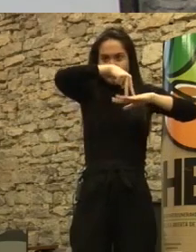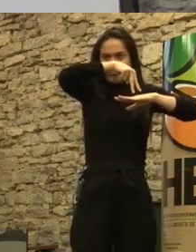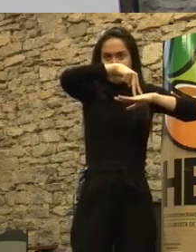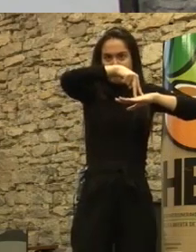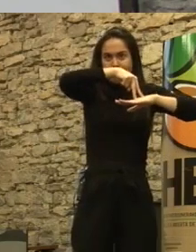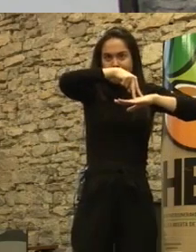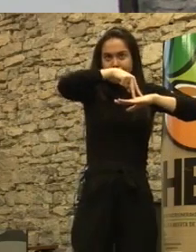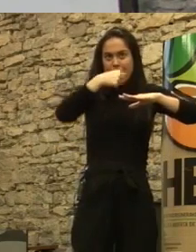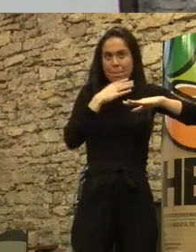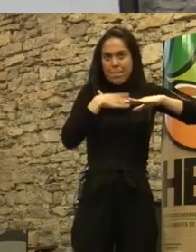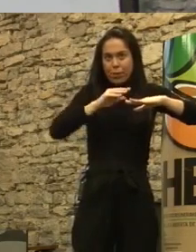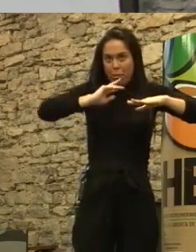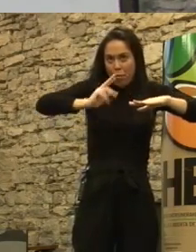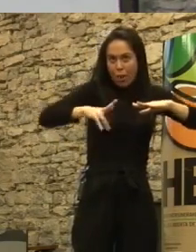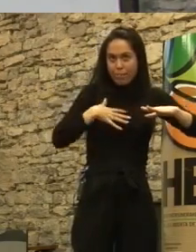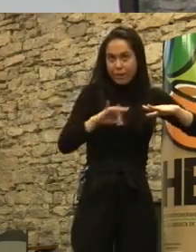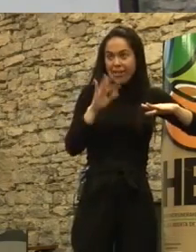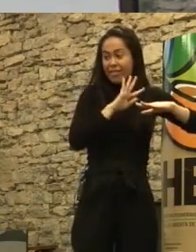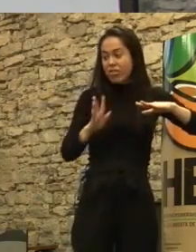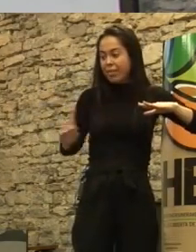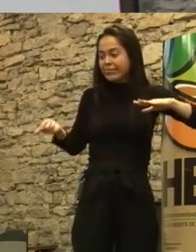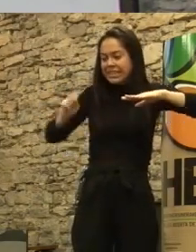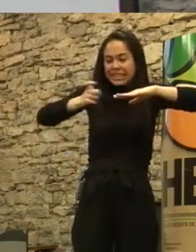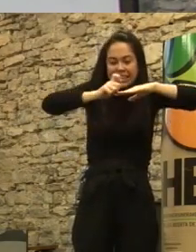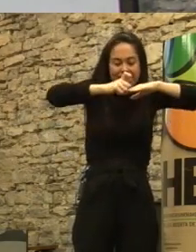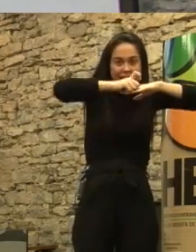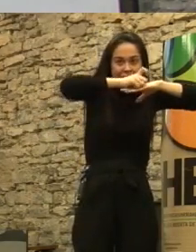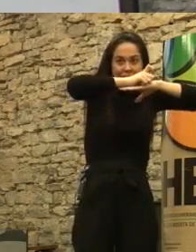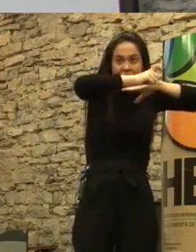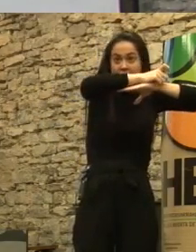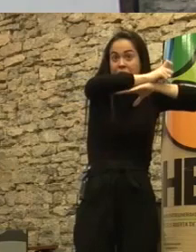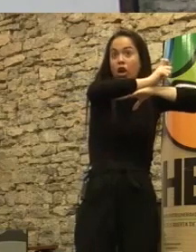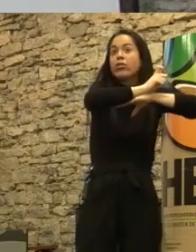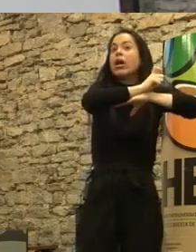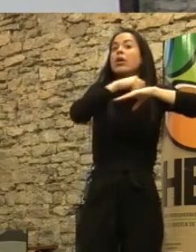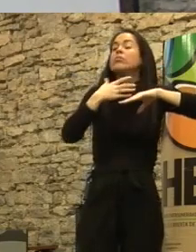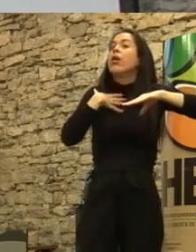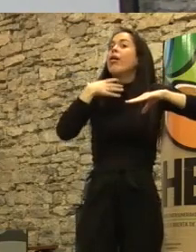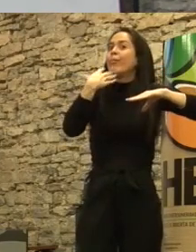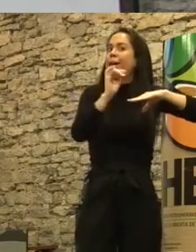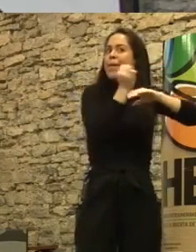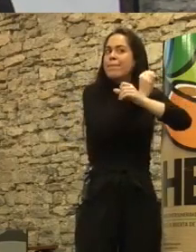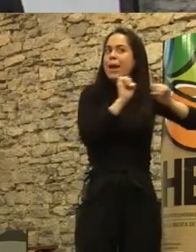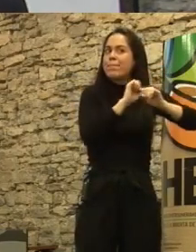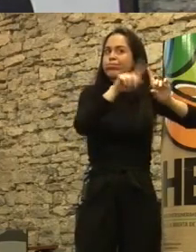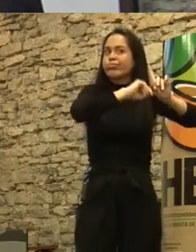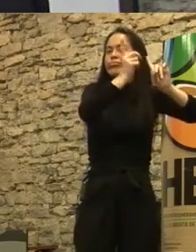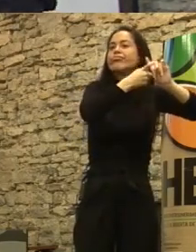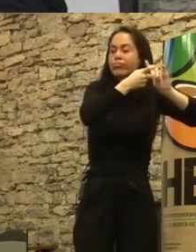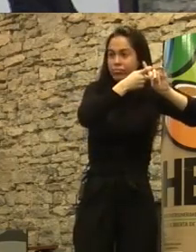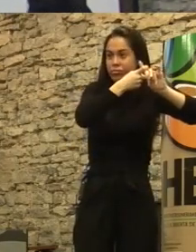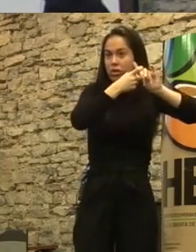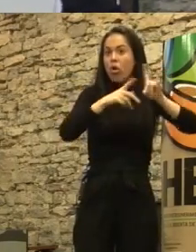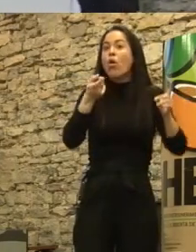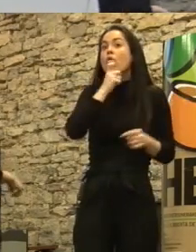cierto modo la vida. Con lo cual, crea esos equipos donde son los ratones los que van, digamos, identificando a través